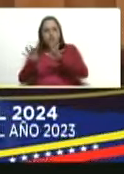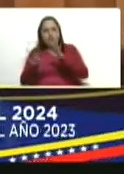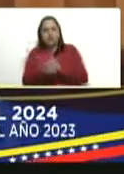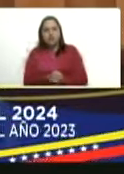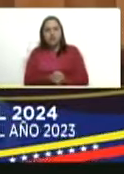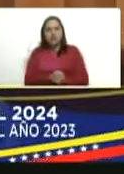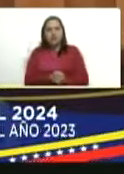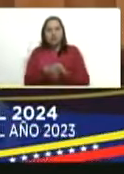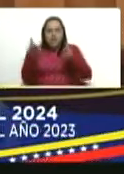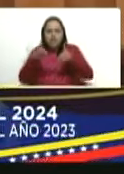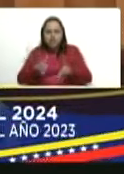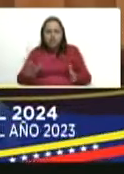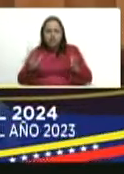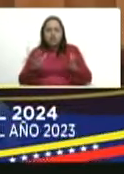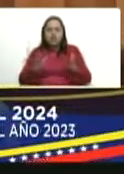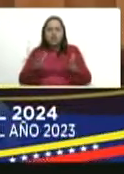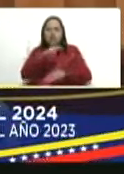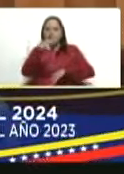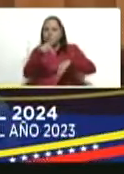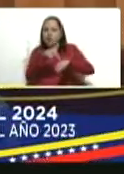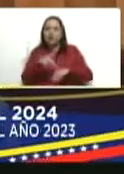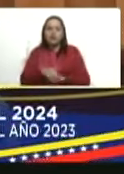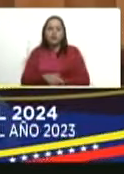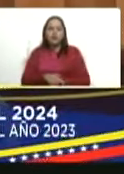1999, resurrección nacional.